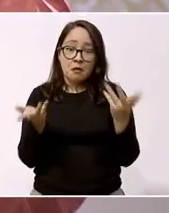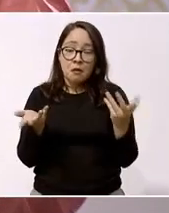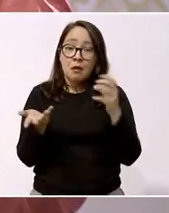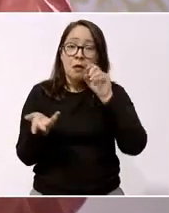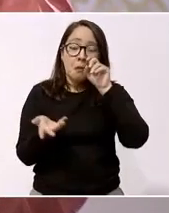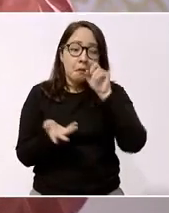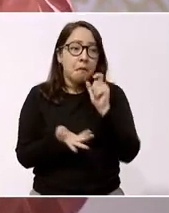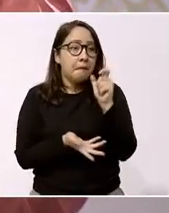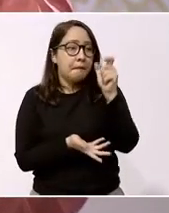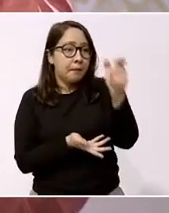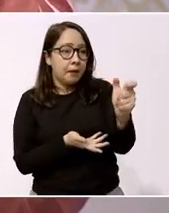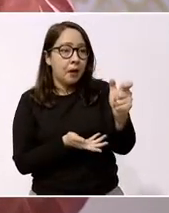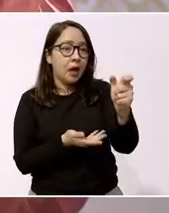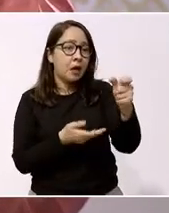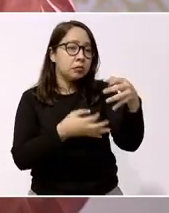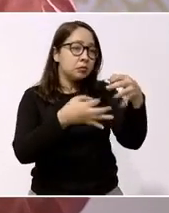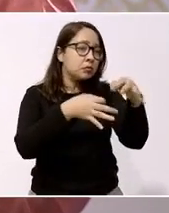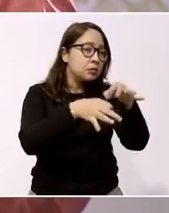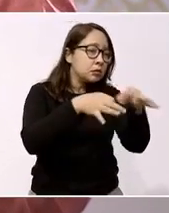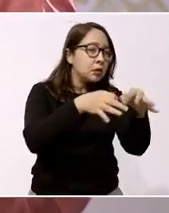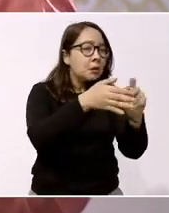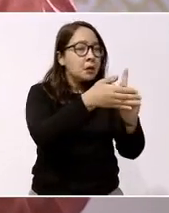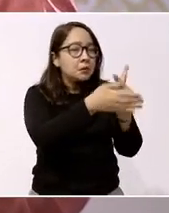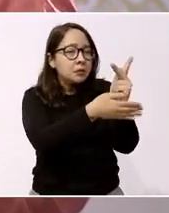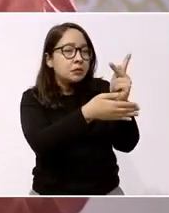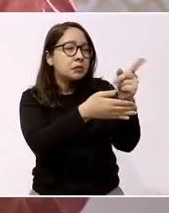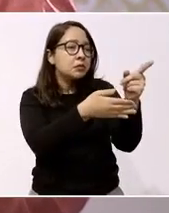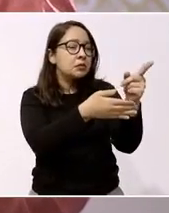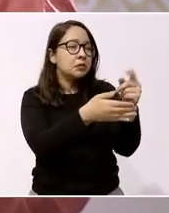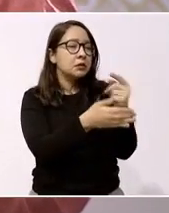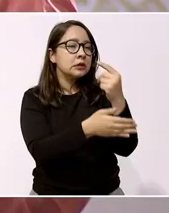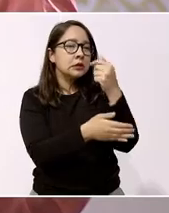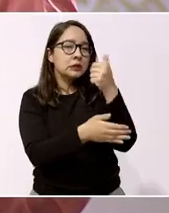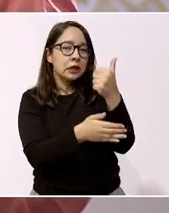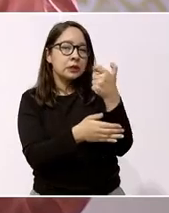al productor de frijol a 6 pesos el kilo.